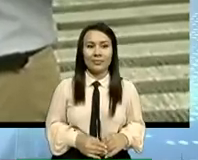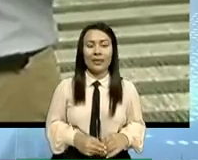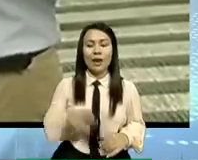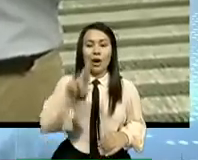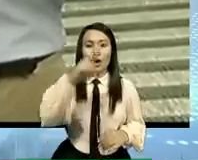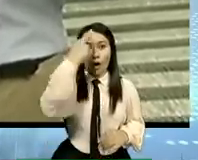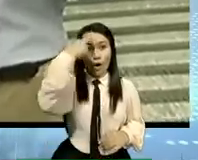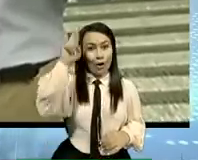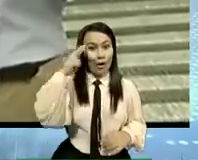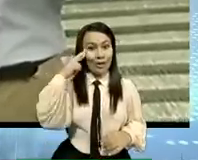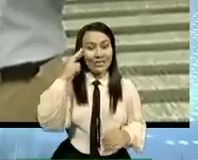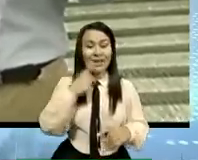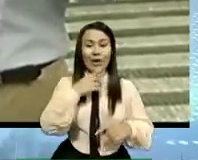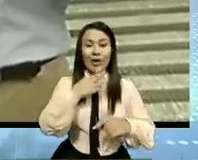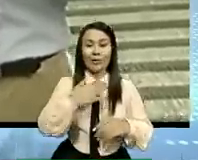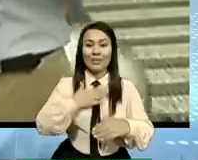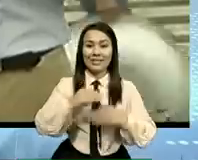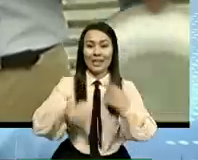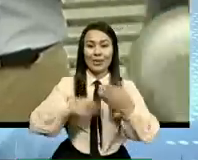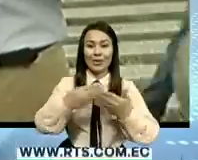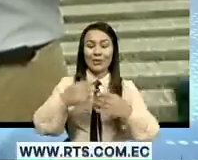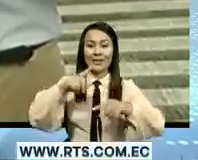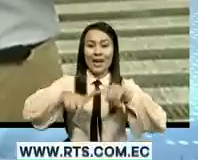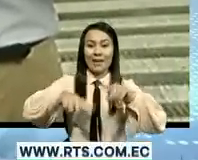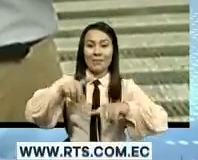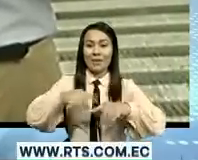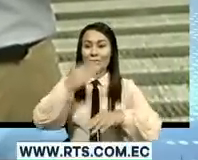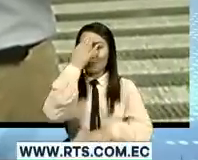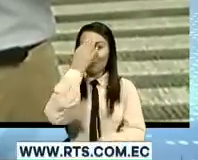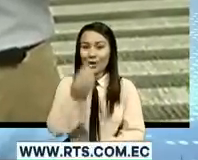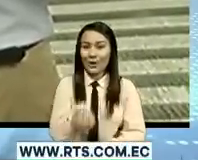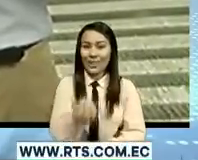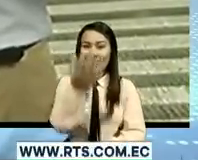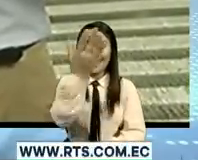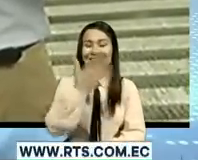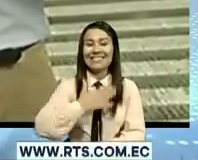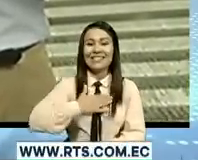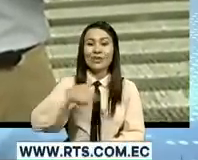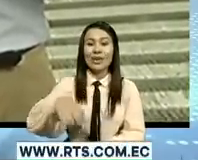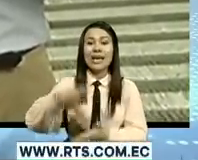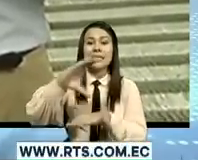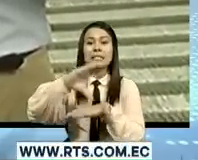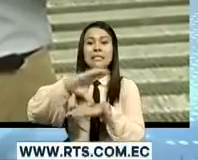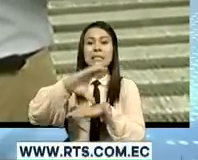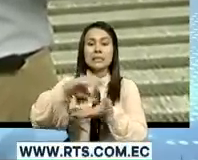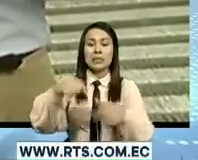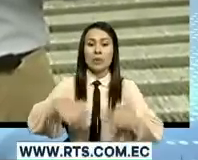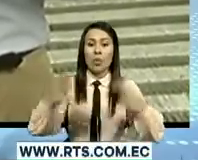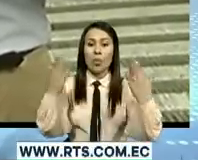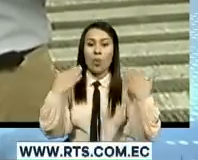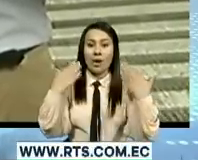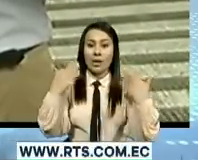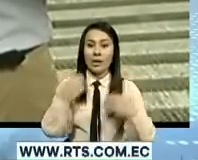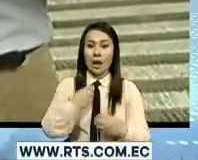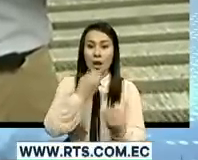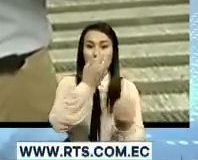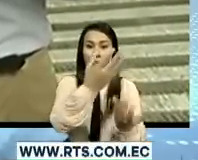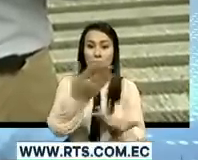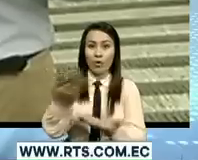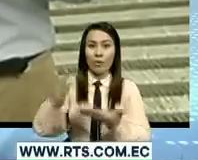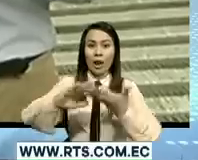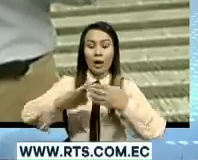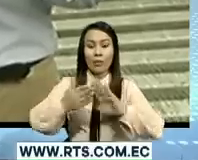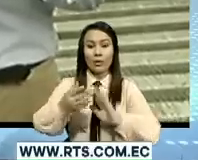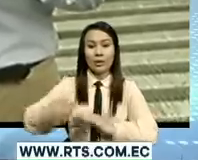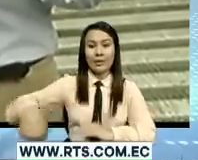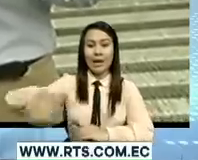Roselena y amigos, ¿qué tal? Muy buenos días. Estoy ubicado en el centro de Guayaquil. Les informo a nuestra querida audiencia que